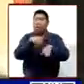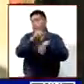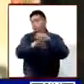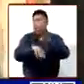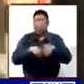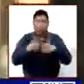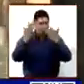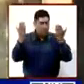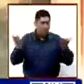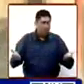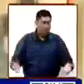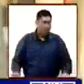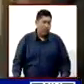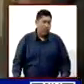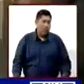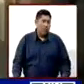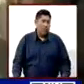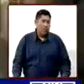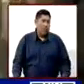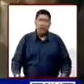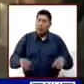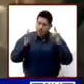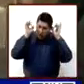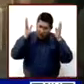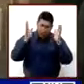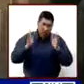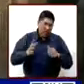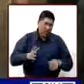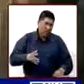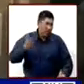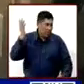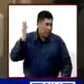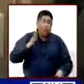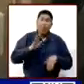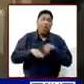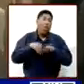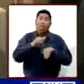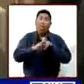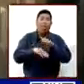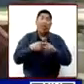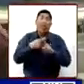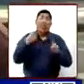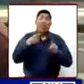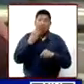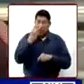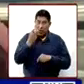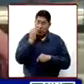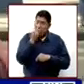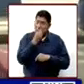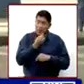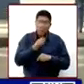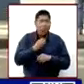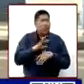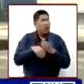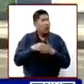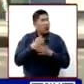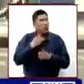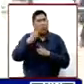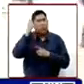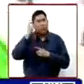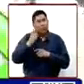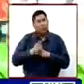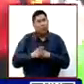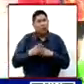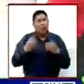poco de consideración con la población terrible tuve que trasladarme a pie desde Miraflores todo un total perjuicios